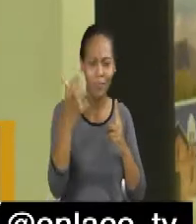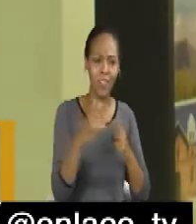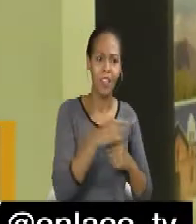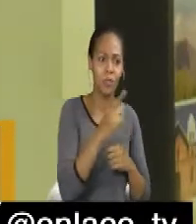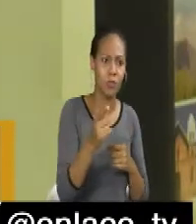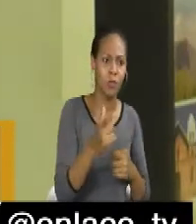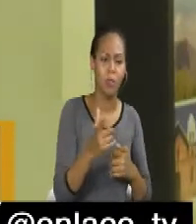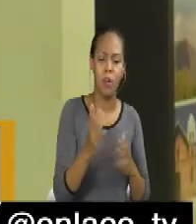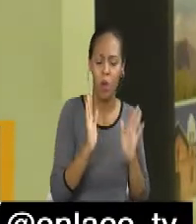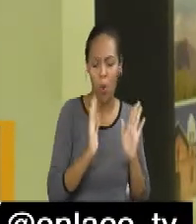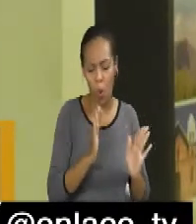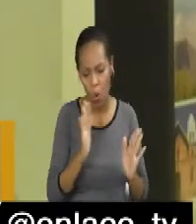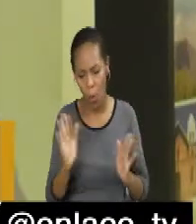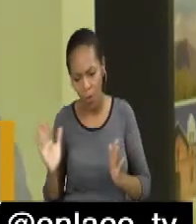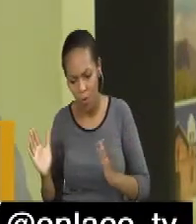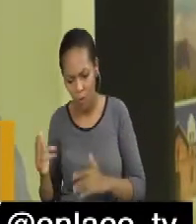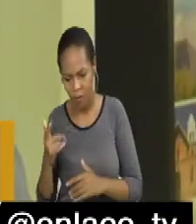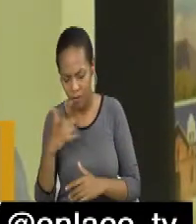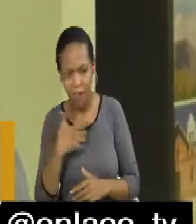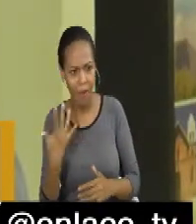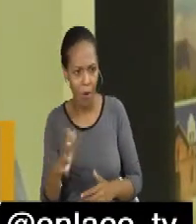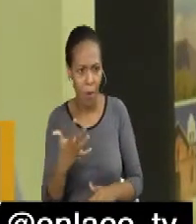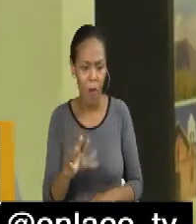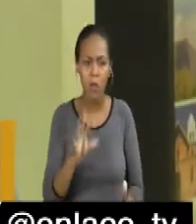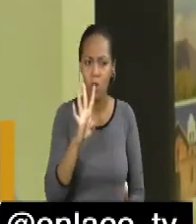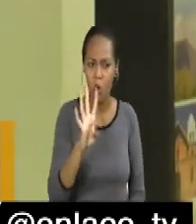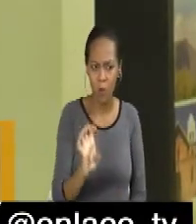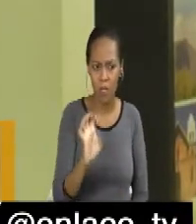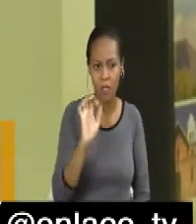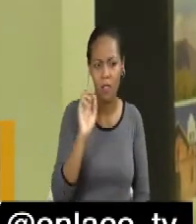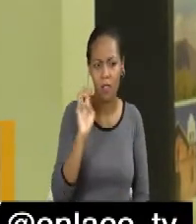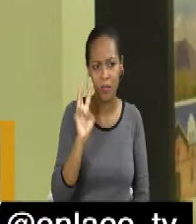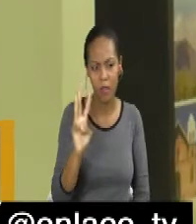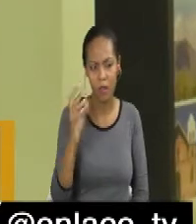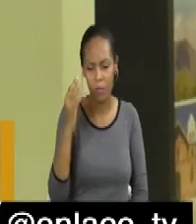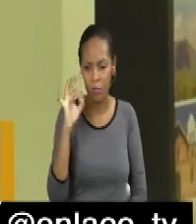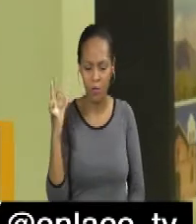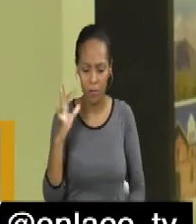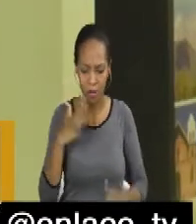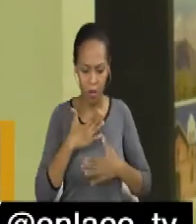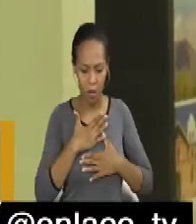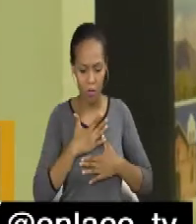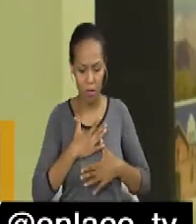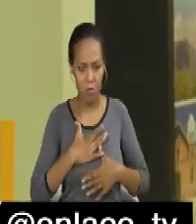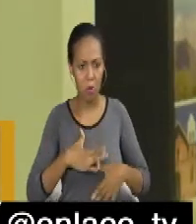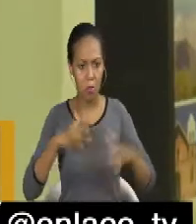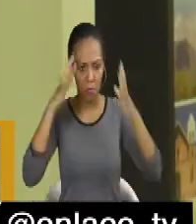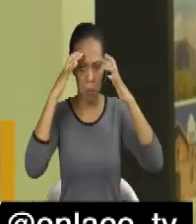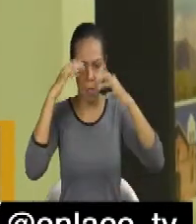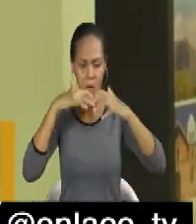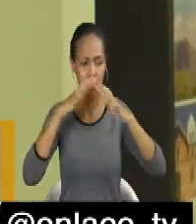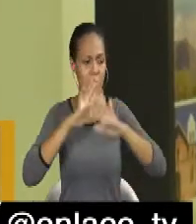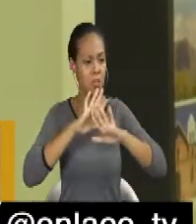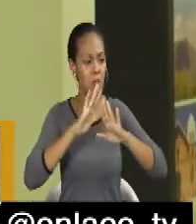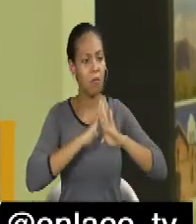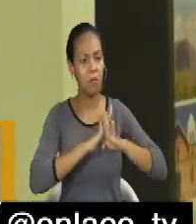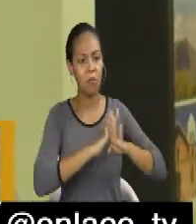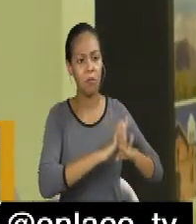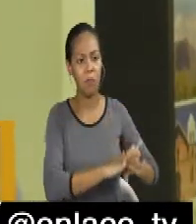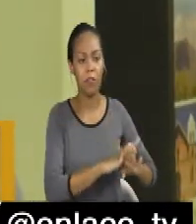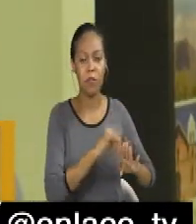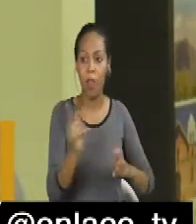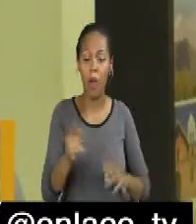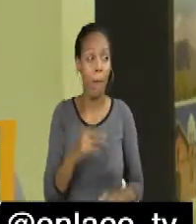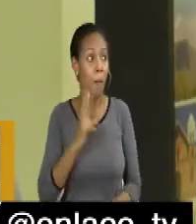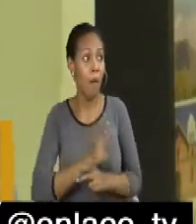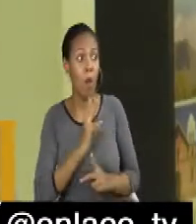serio, metodológico. Hoy el 93% de las personas no están afectadas psicológicamente, no representan un riesgo para nadie,